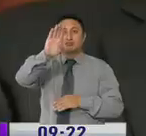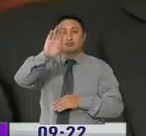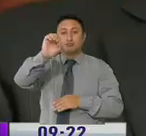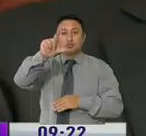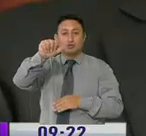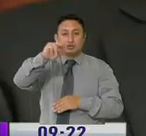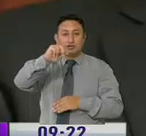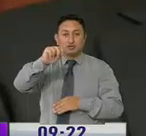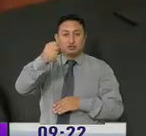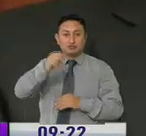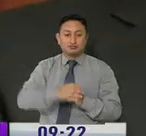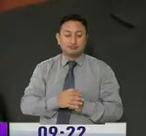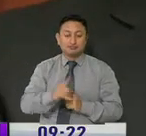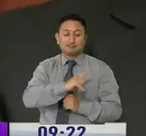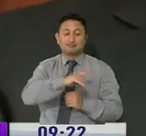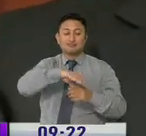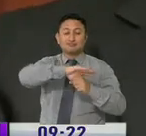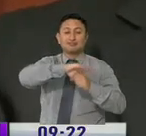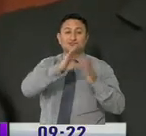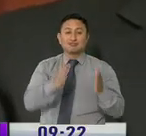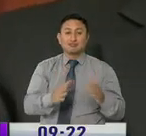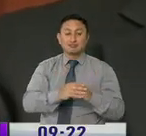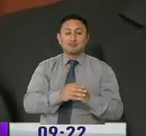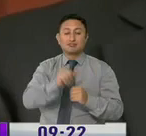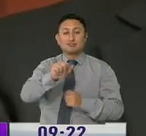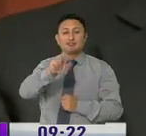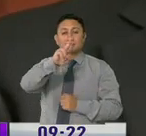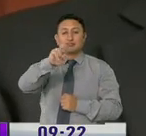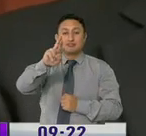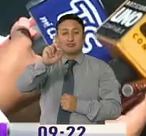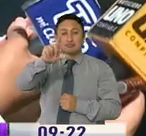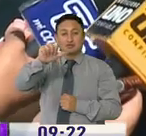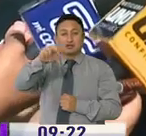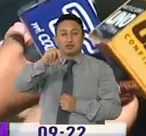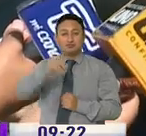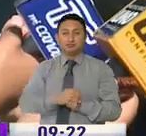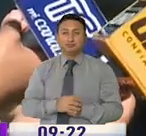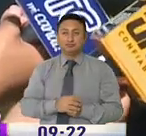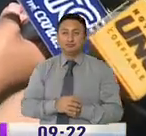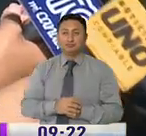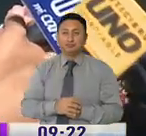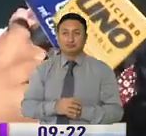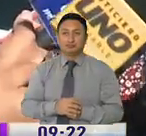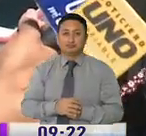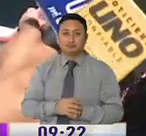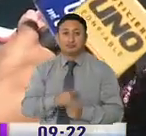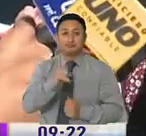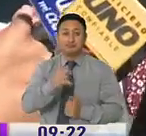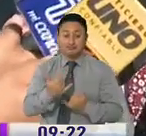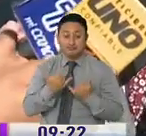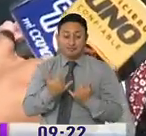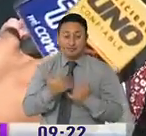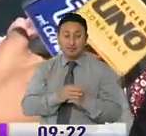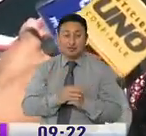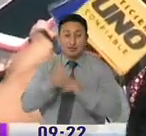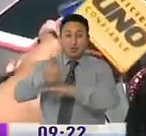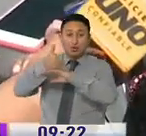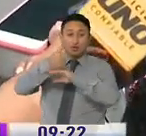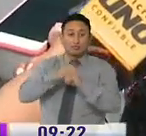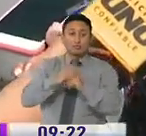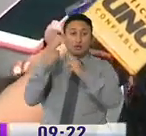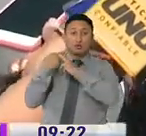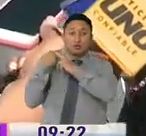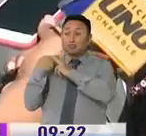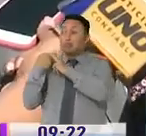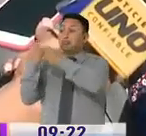el almirante Homero Arellano, actual embajador de Ecuador en Chile. Se están votando, en este caso que quede claro, la